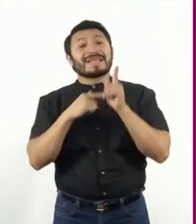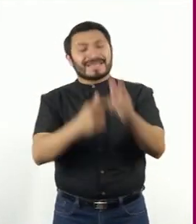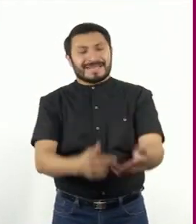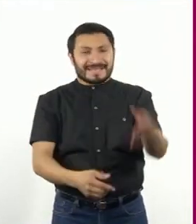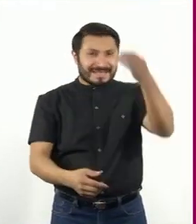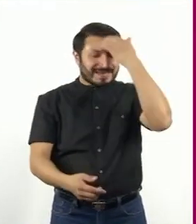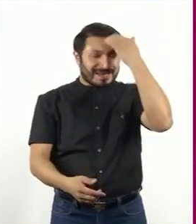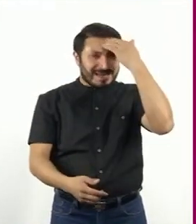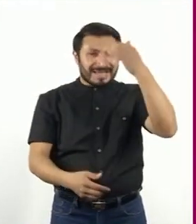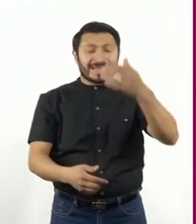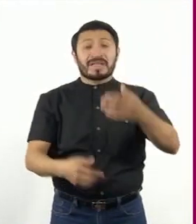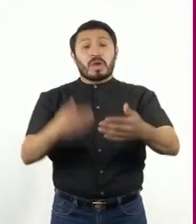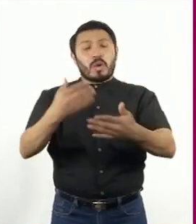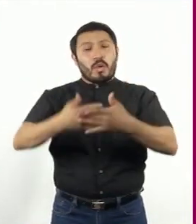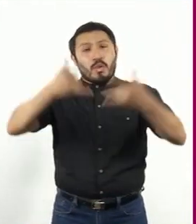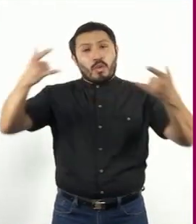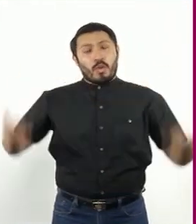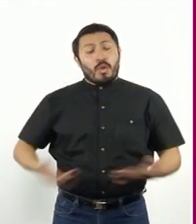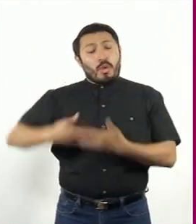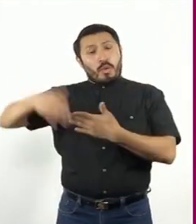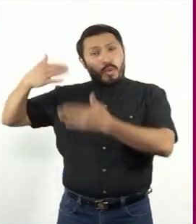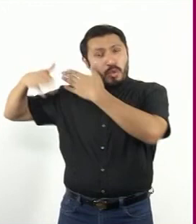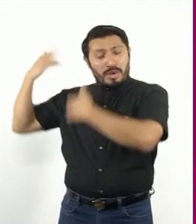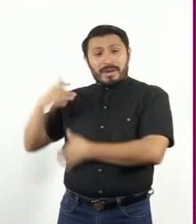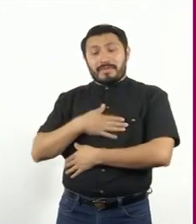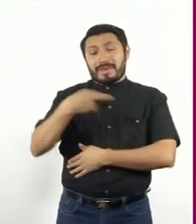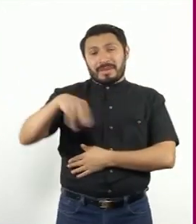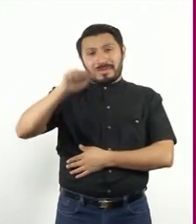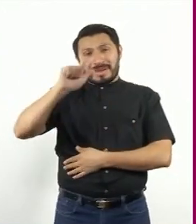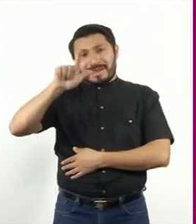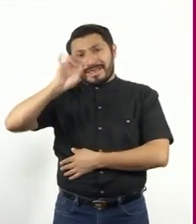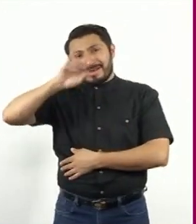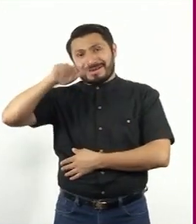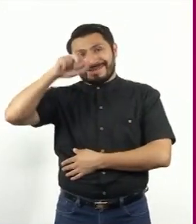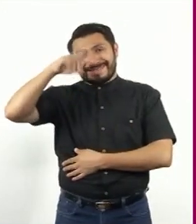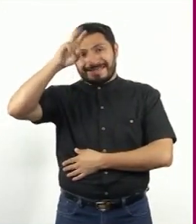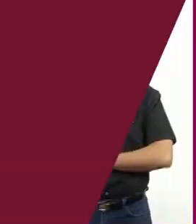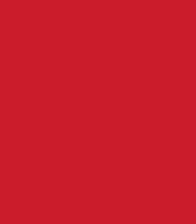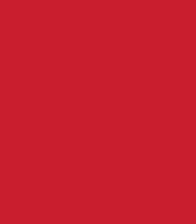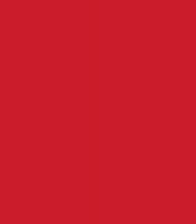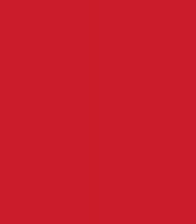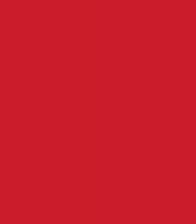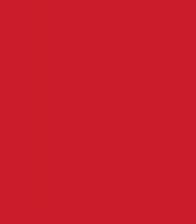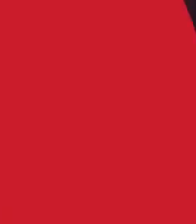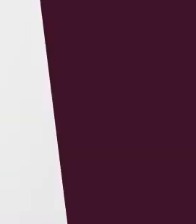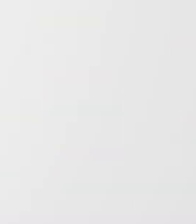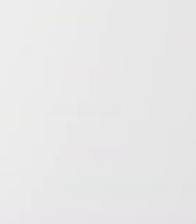conociendo nuestro pasado. Soy Alejandro Sevilla, hasta la próxima.